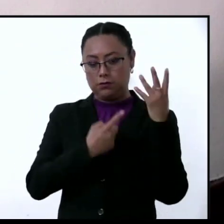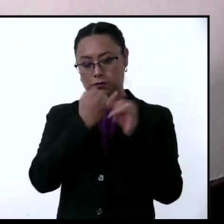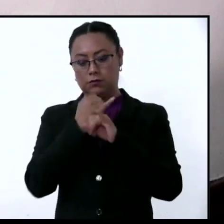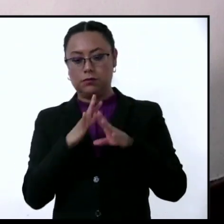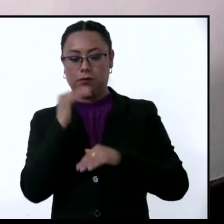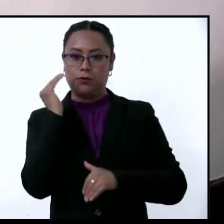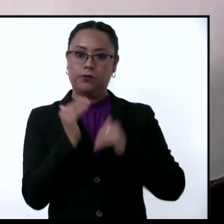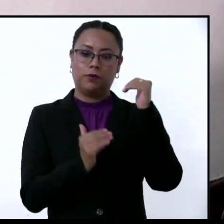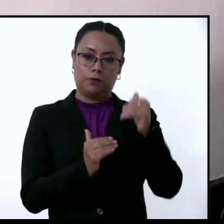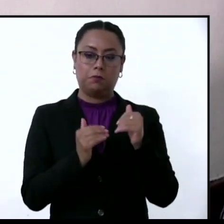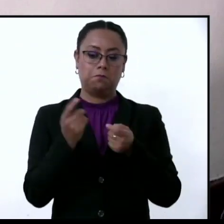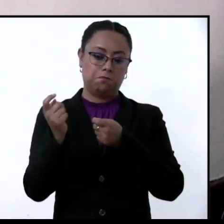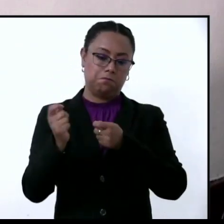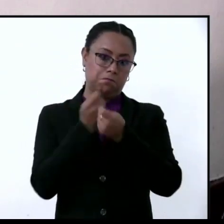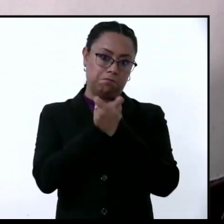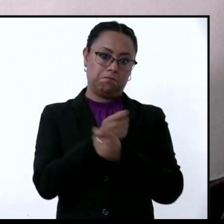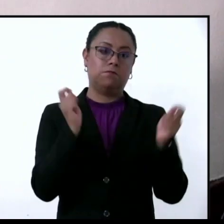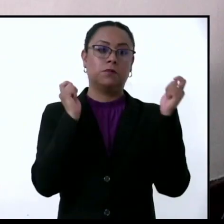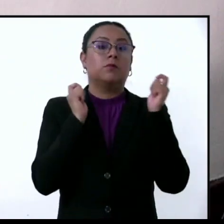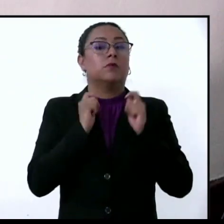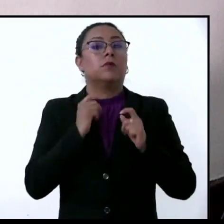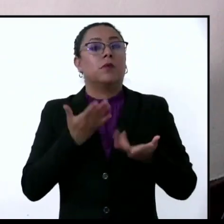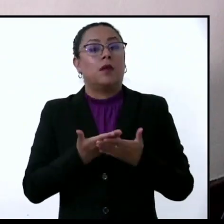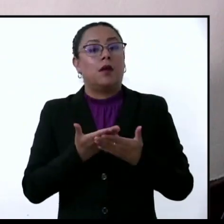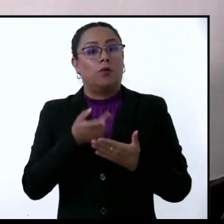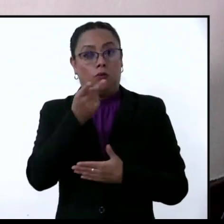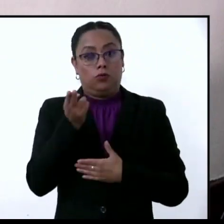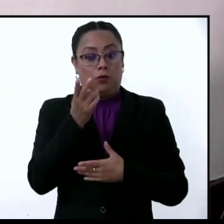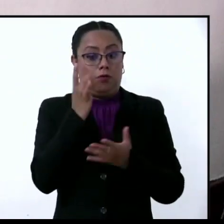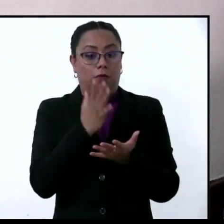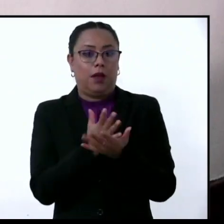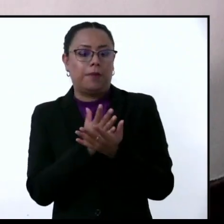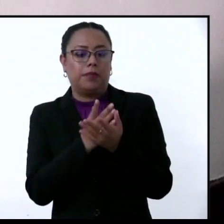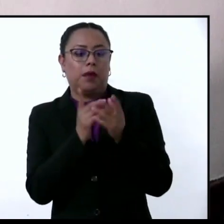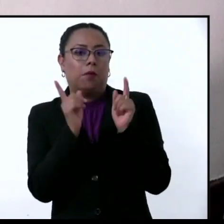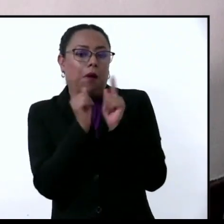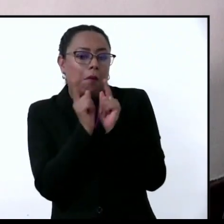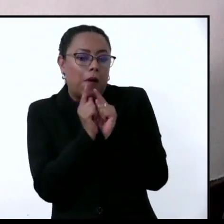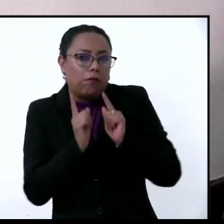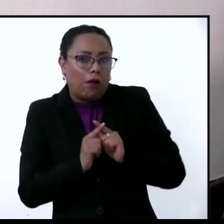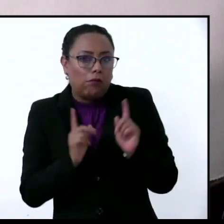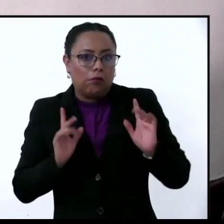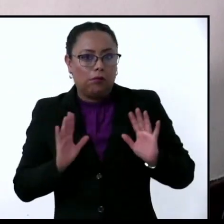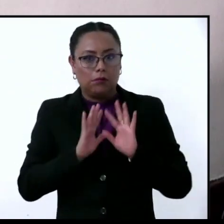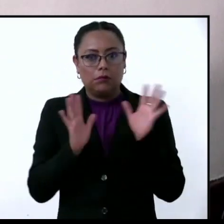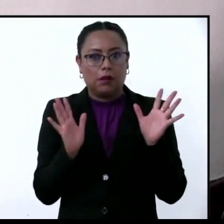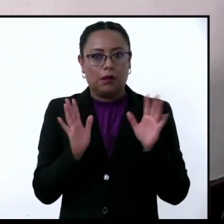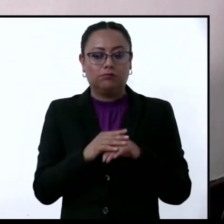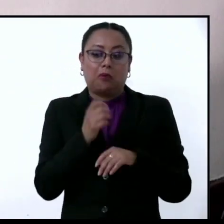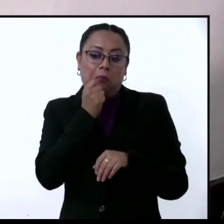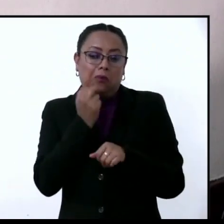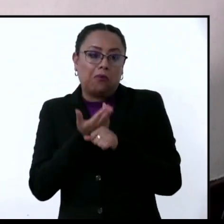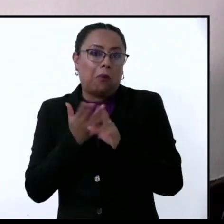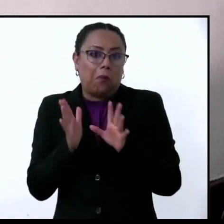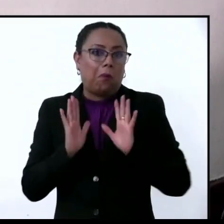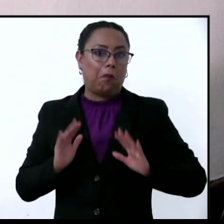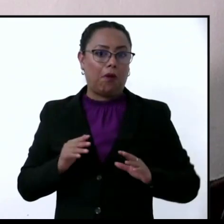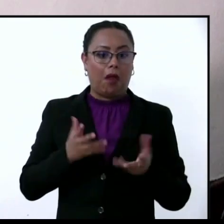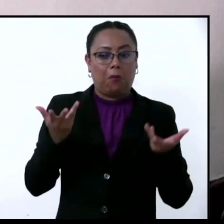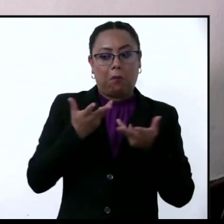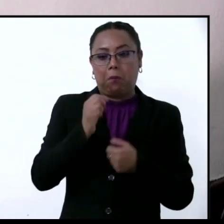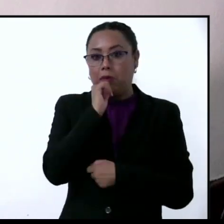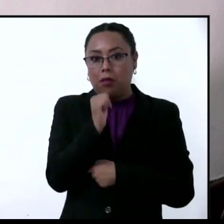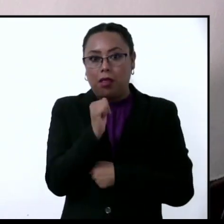que nos envió, pues no se ha limitado solamente a una secretaría ahí parada, sin